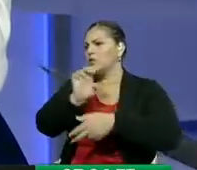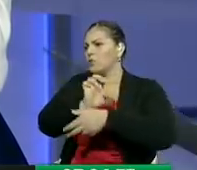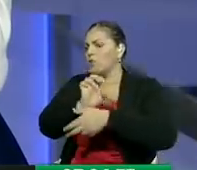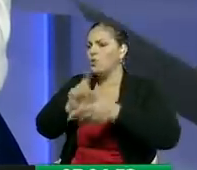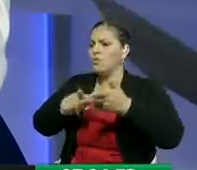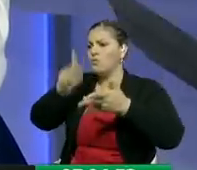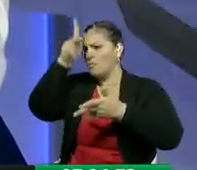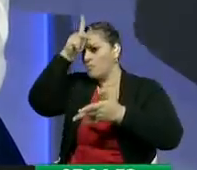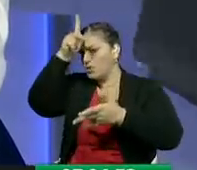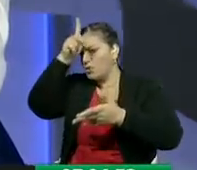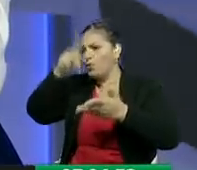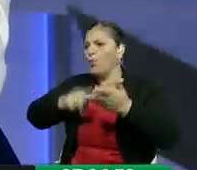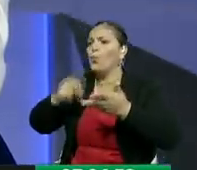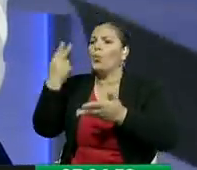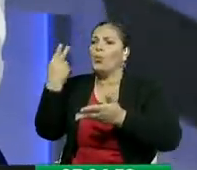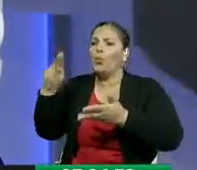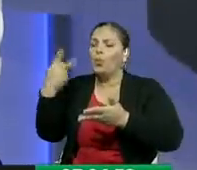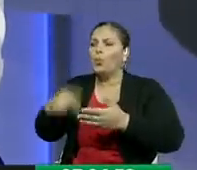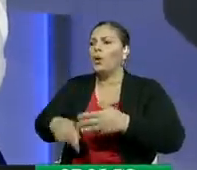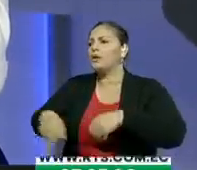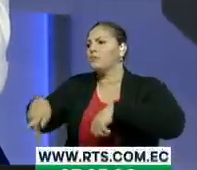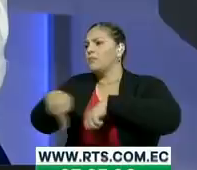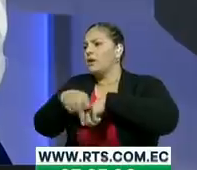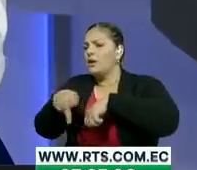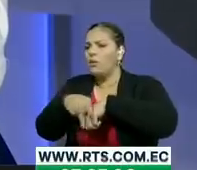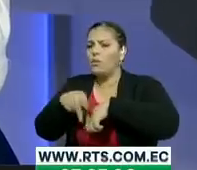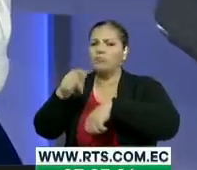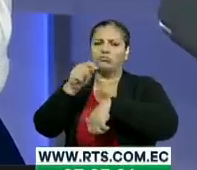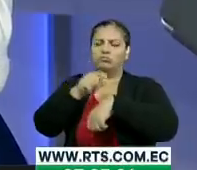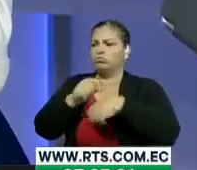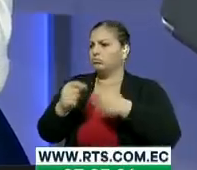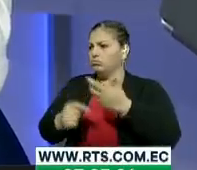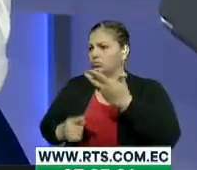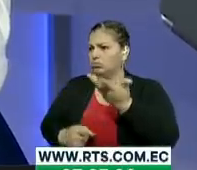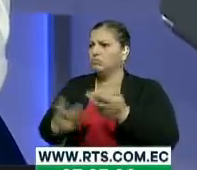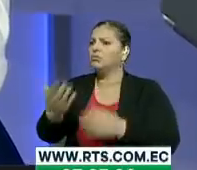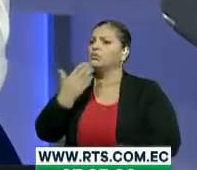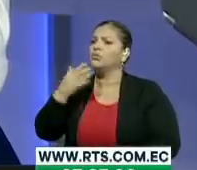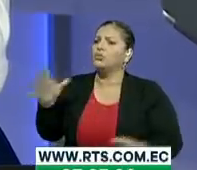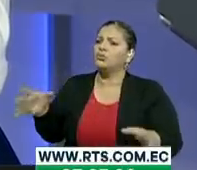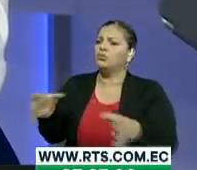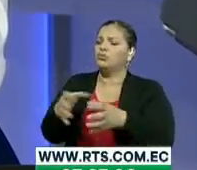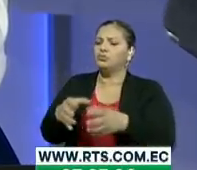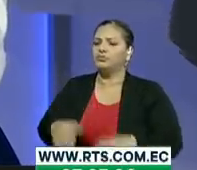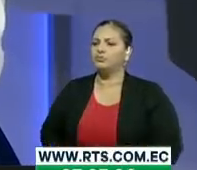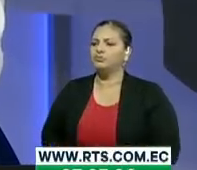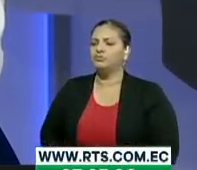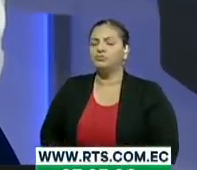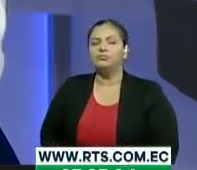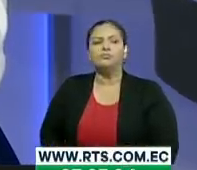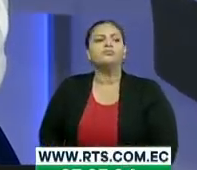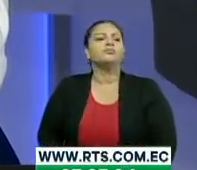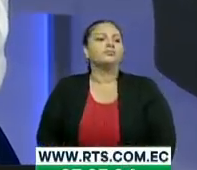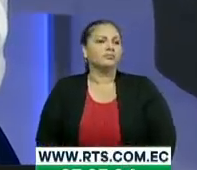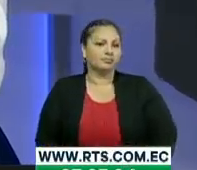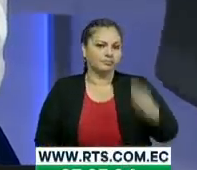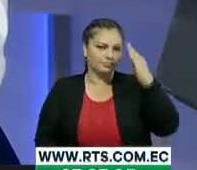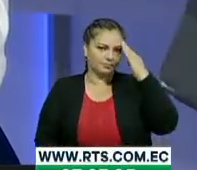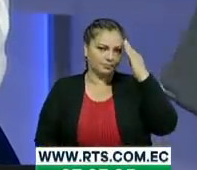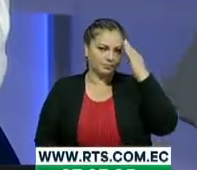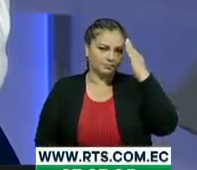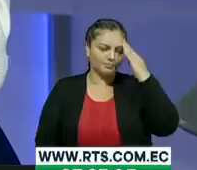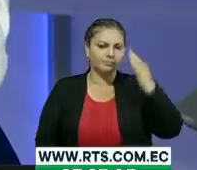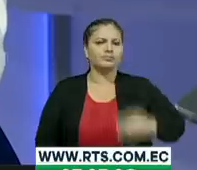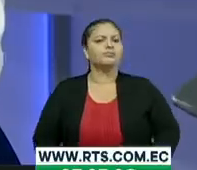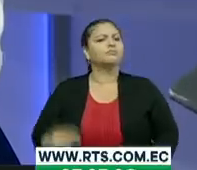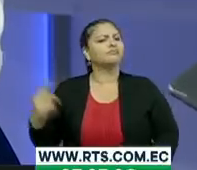lo hagan? En temas ¿Usted de cree derecho, que lo hagamos? Esperemos que sí. En temas de derechos humanos estamos obligados por la doctrina Roldós